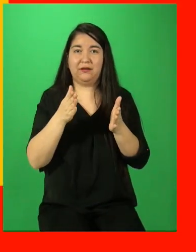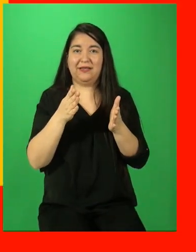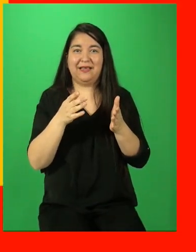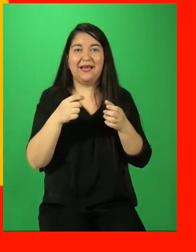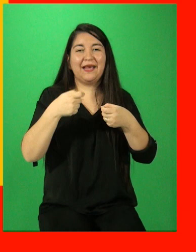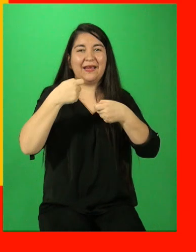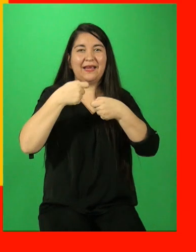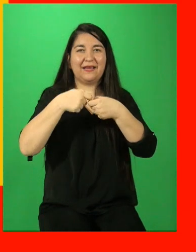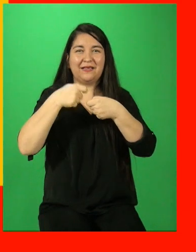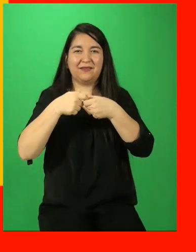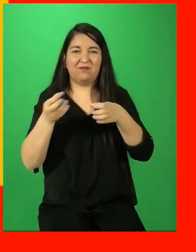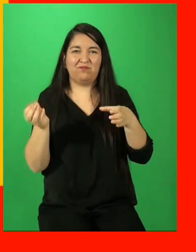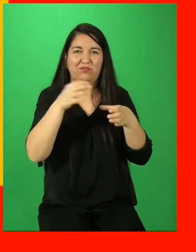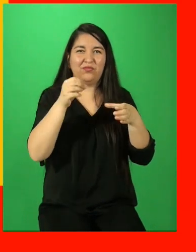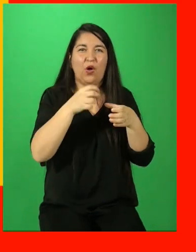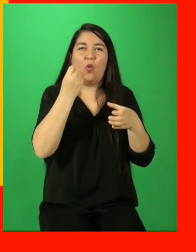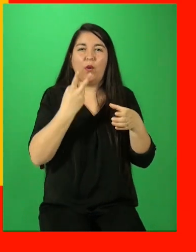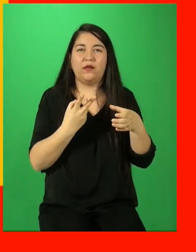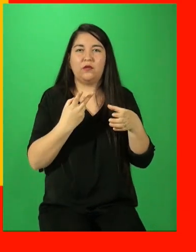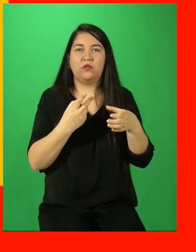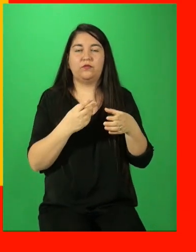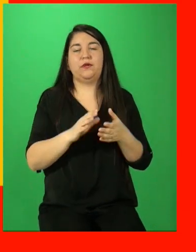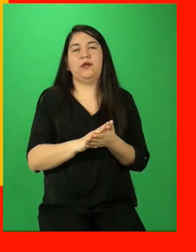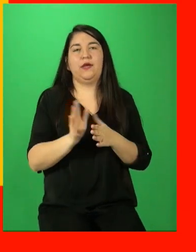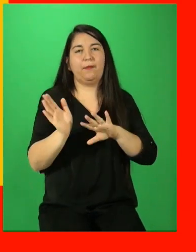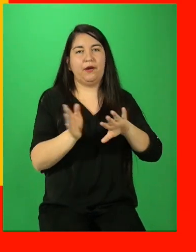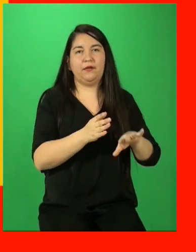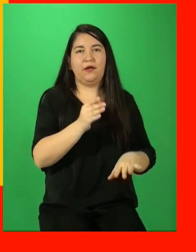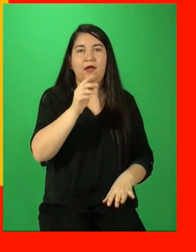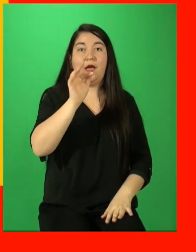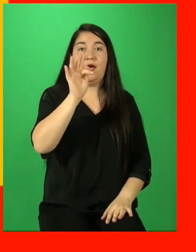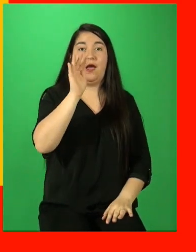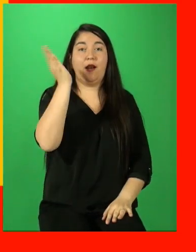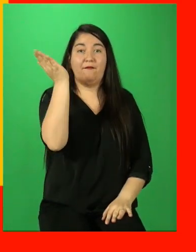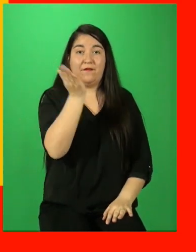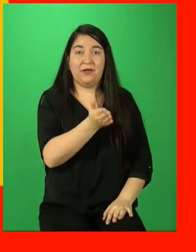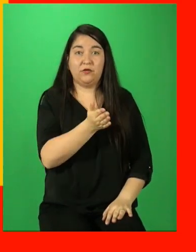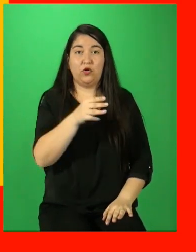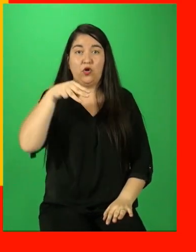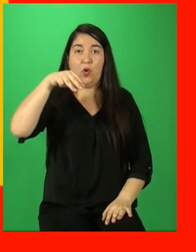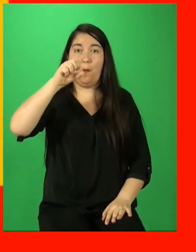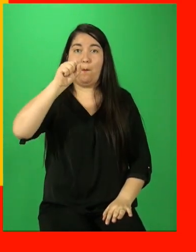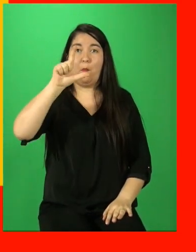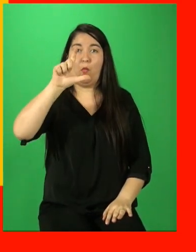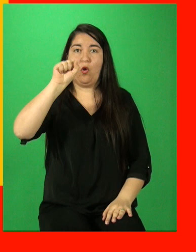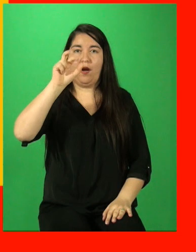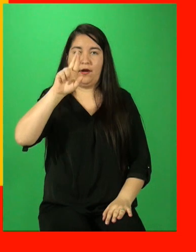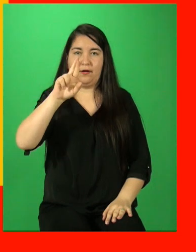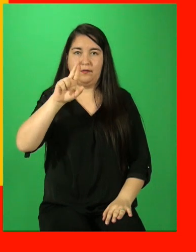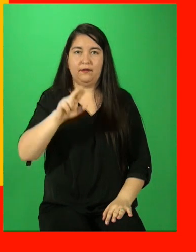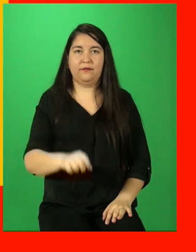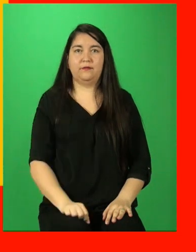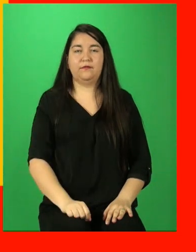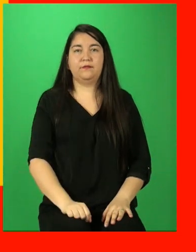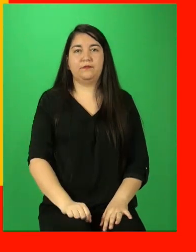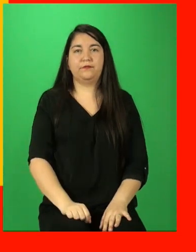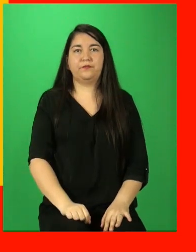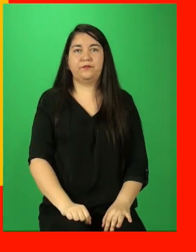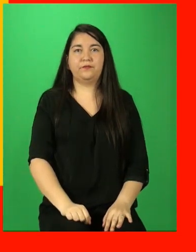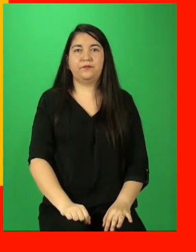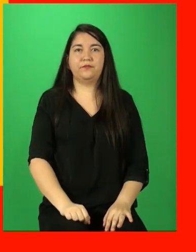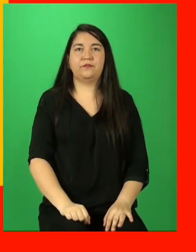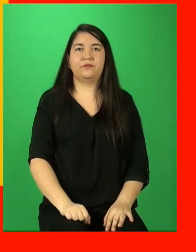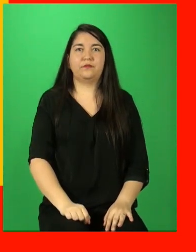disolvente. Y la fracción molar, que mide los moles tanto de soluto como de solvente y moles